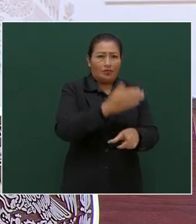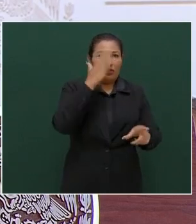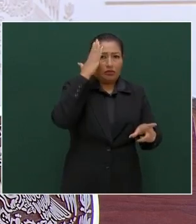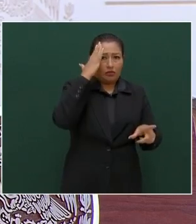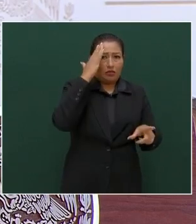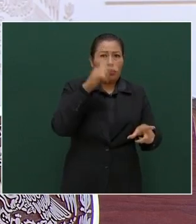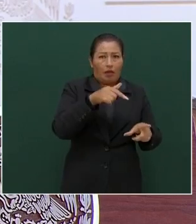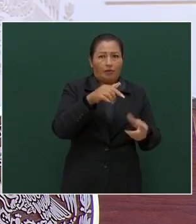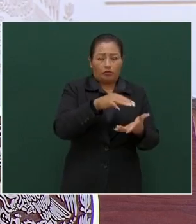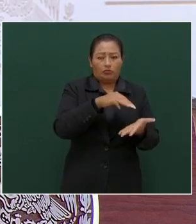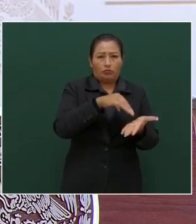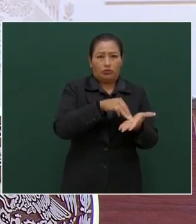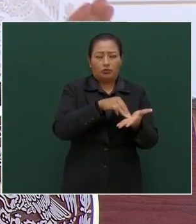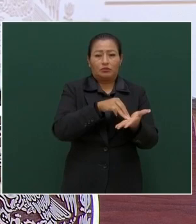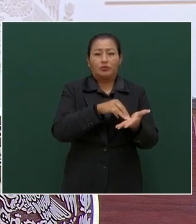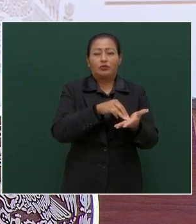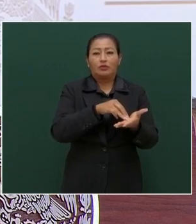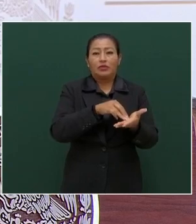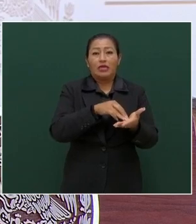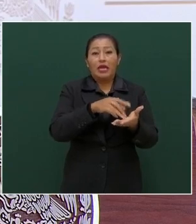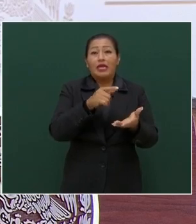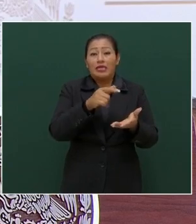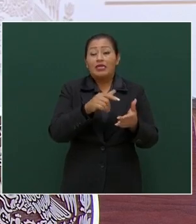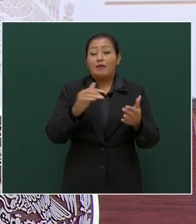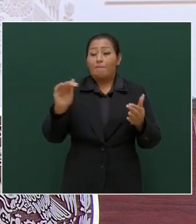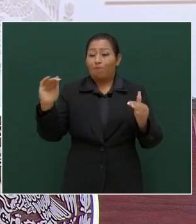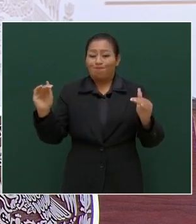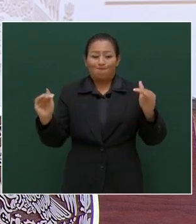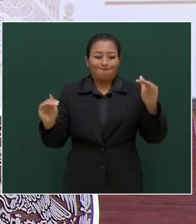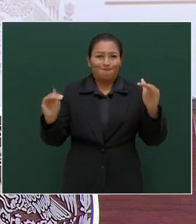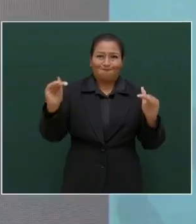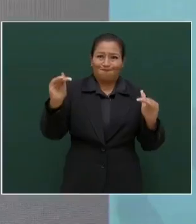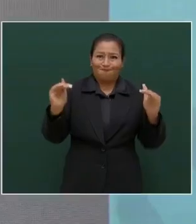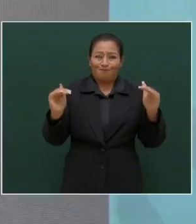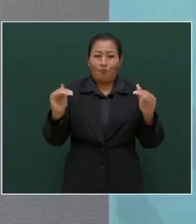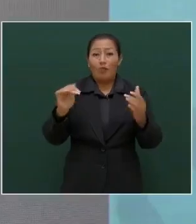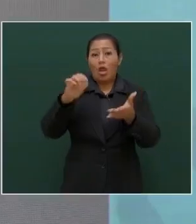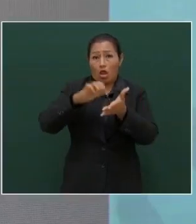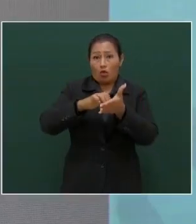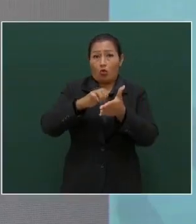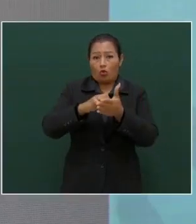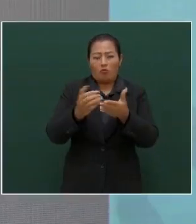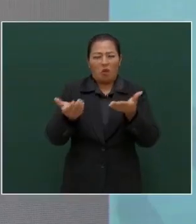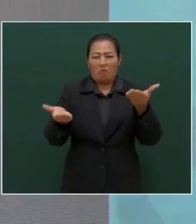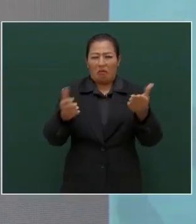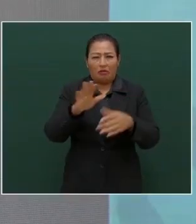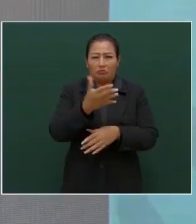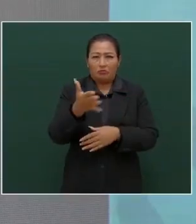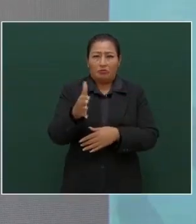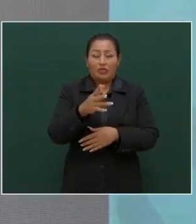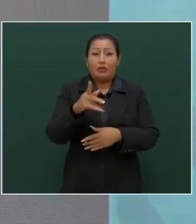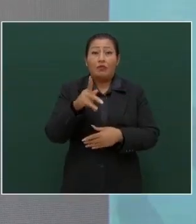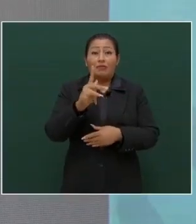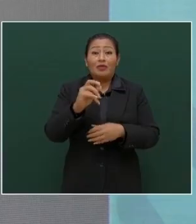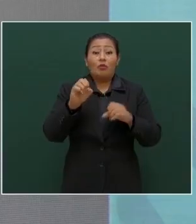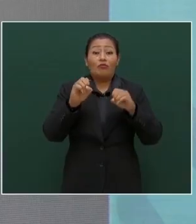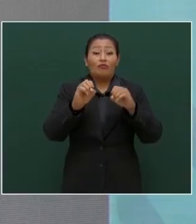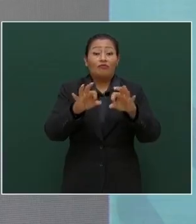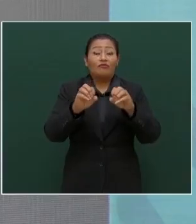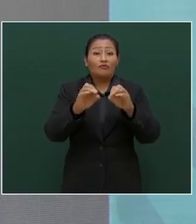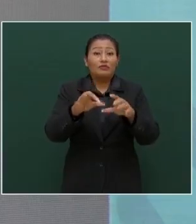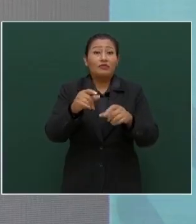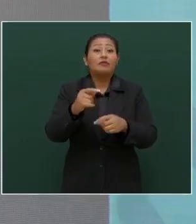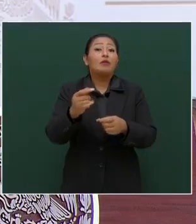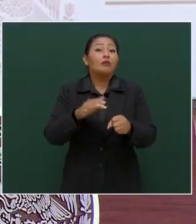cabecera municipal, y con equivalencias similares en términos de microeconomía. Se tomó la decisión de la Oficina de Defensa